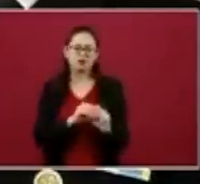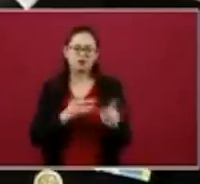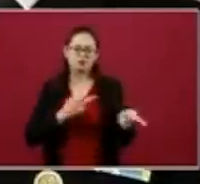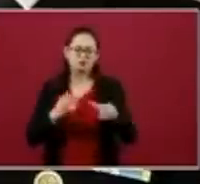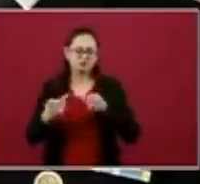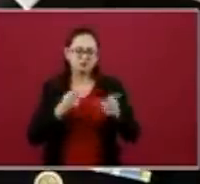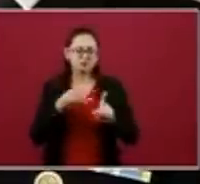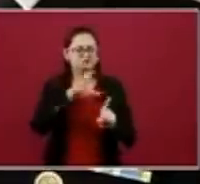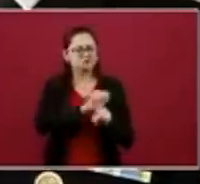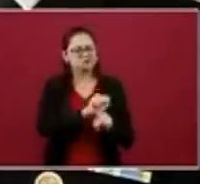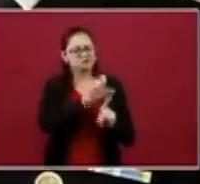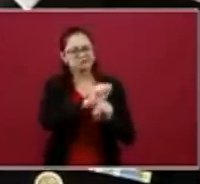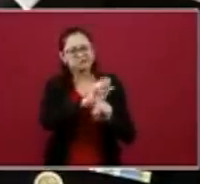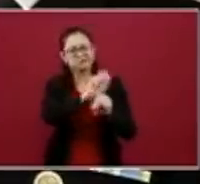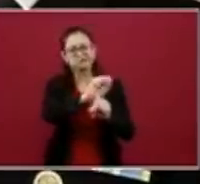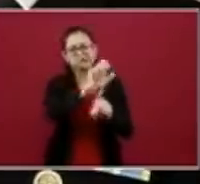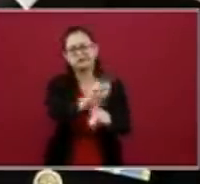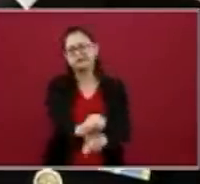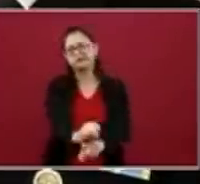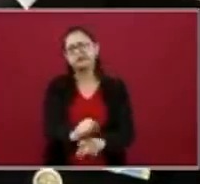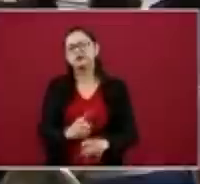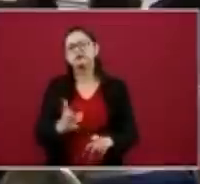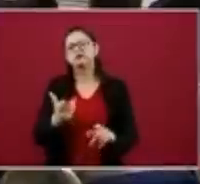Se logró disminuir